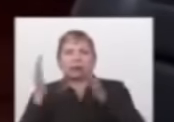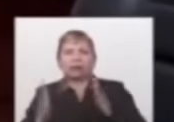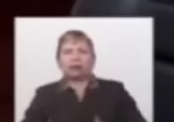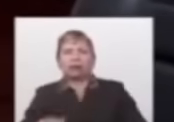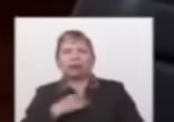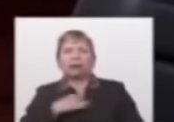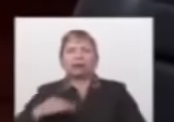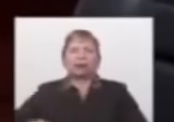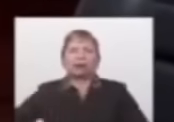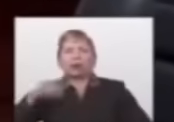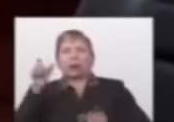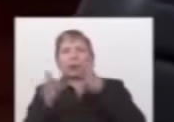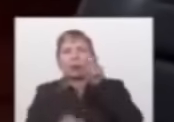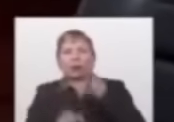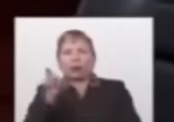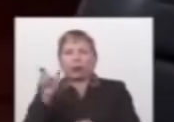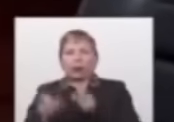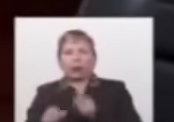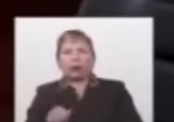del Ministerio Público.